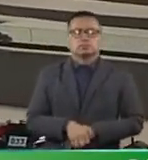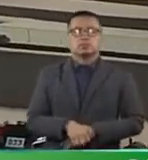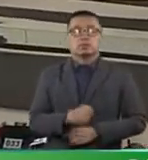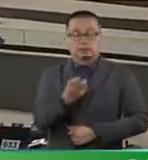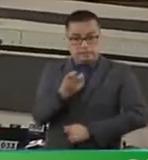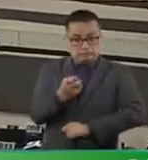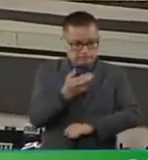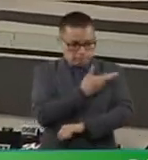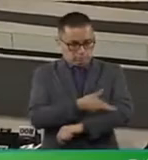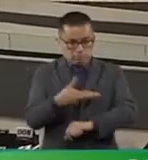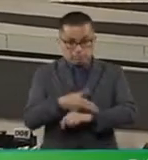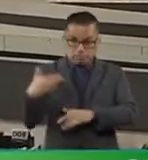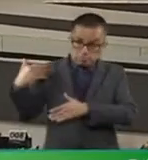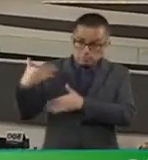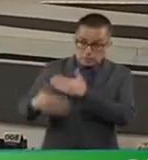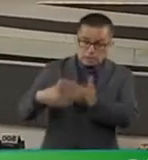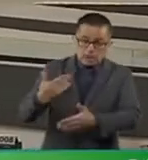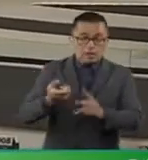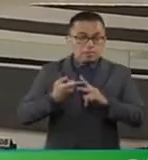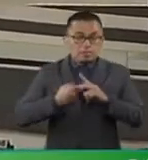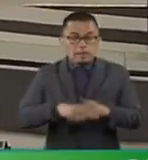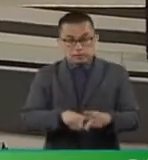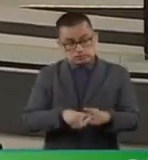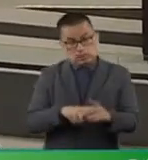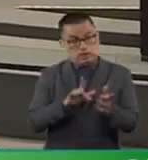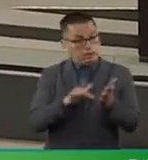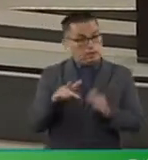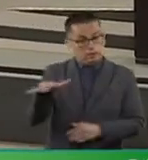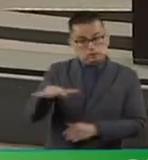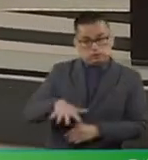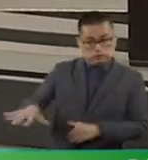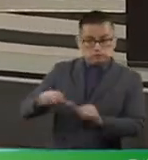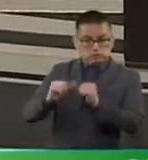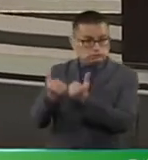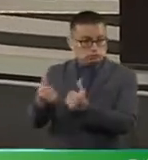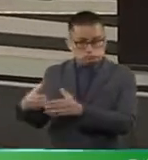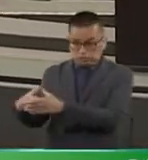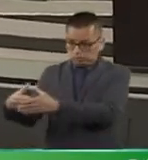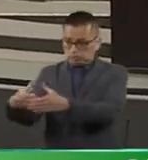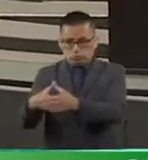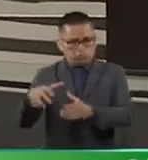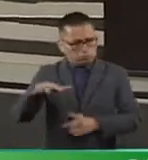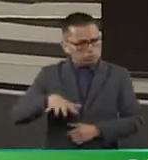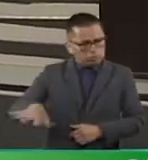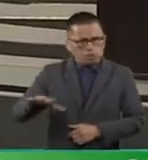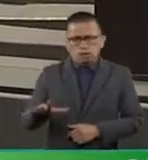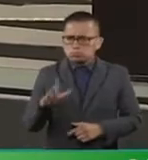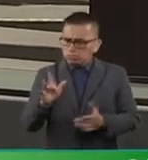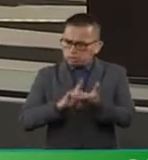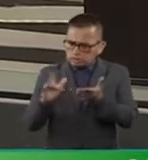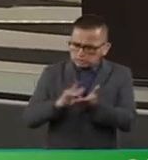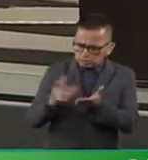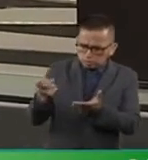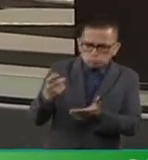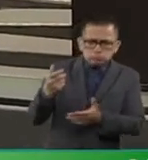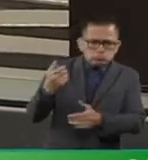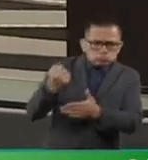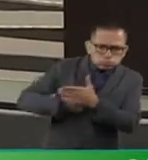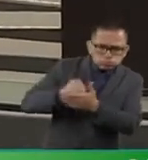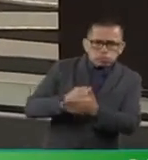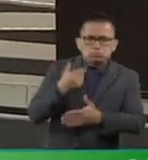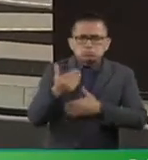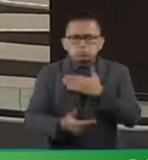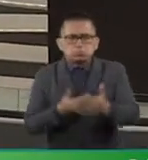un ciclo que empezó desde la sociedad civil, que tomó el gobierno de la República y que los empresarios han